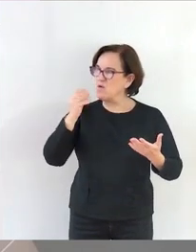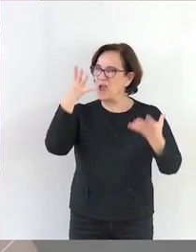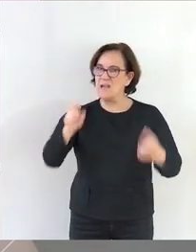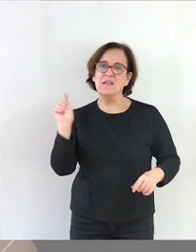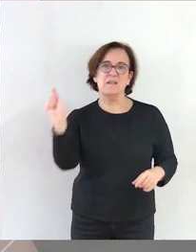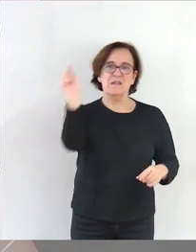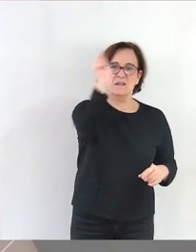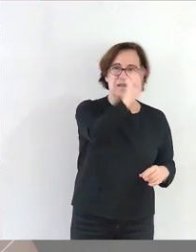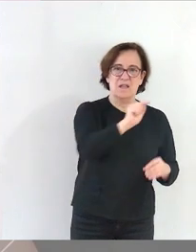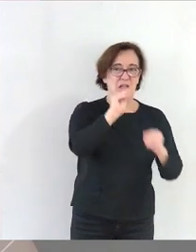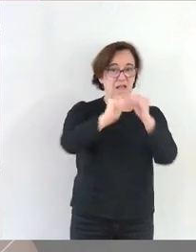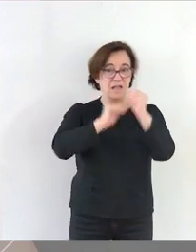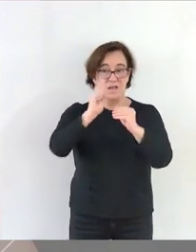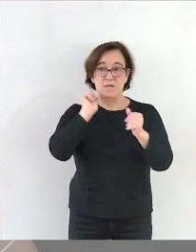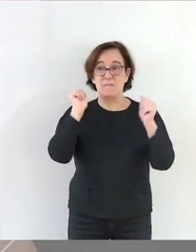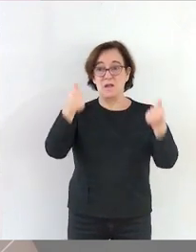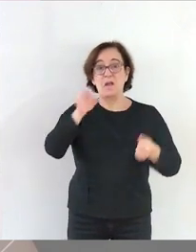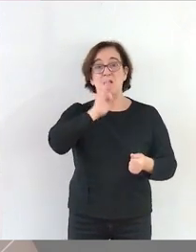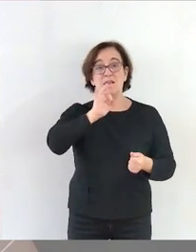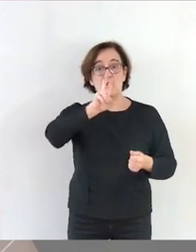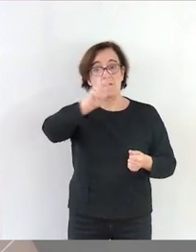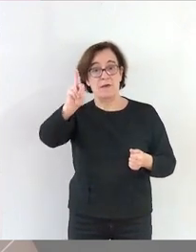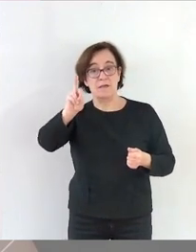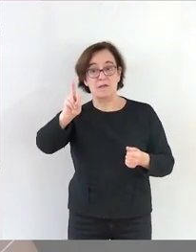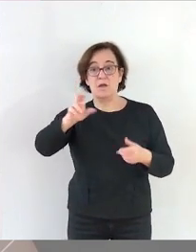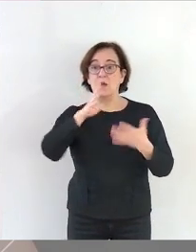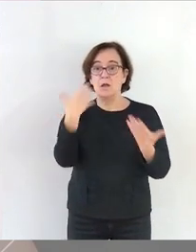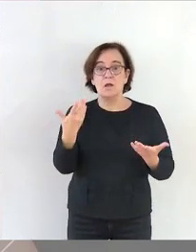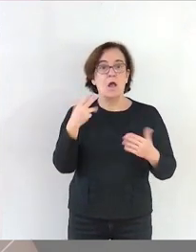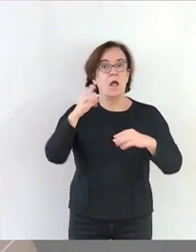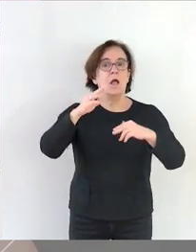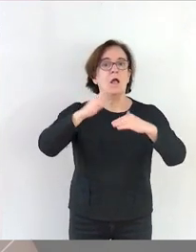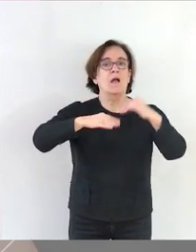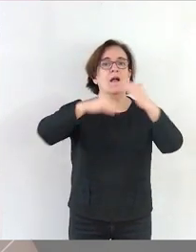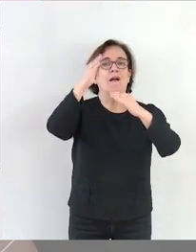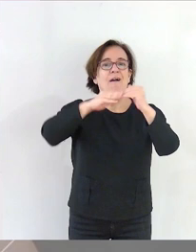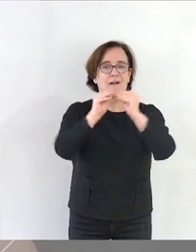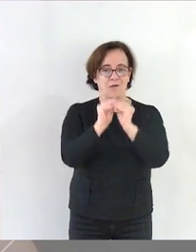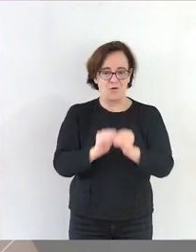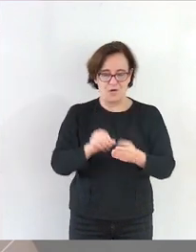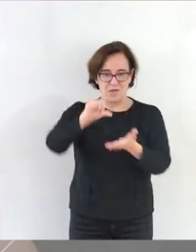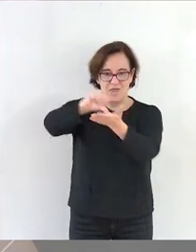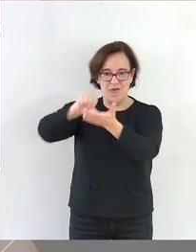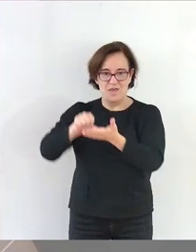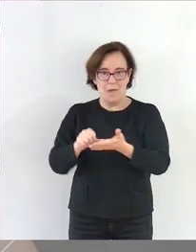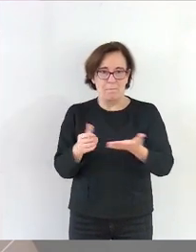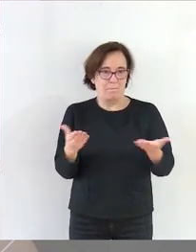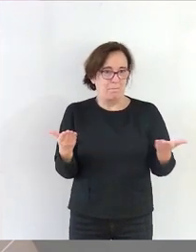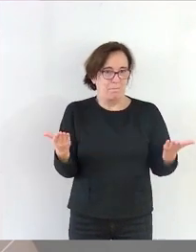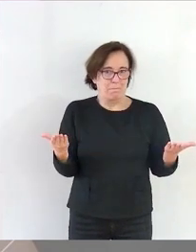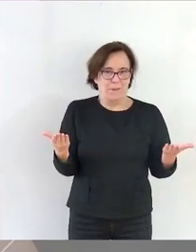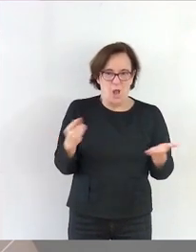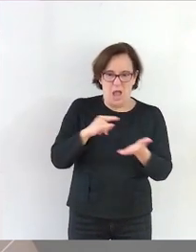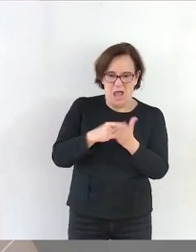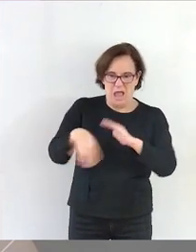ciudades que se construyeron así a principios del siglo XX y veo cómo hemos construido las ciudades ahora digo pero esto quién lo ha